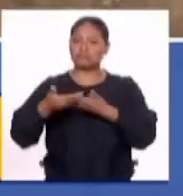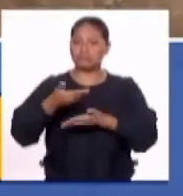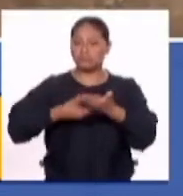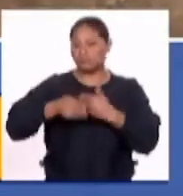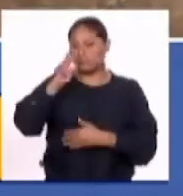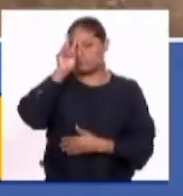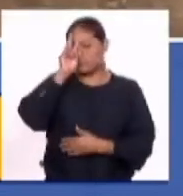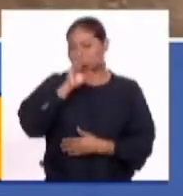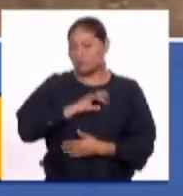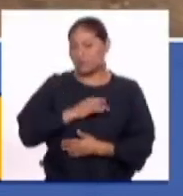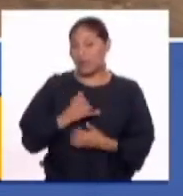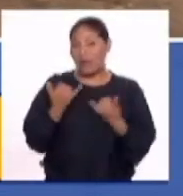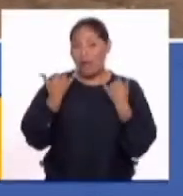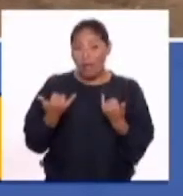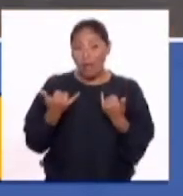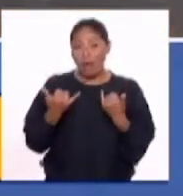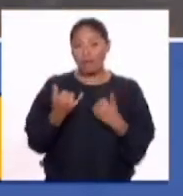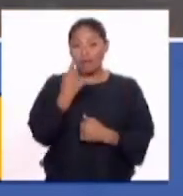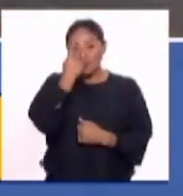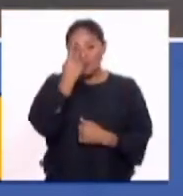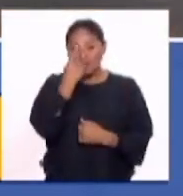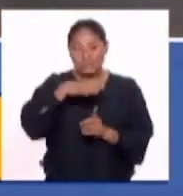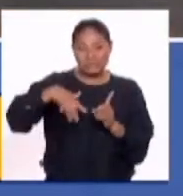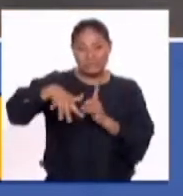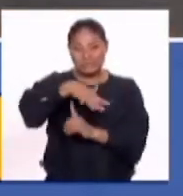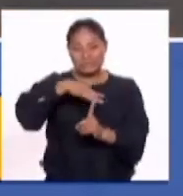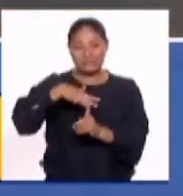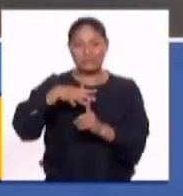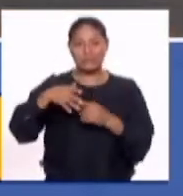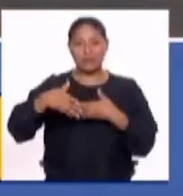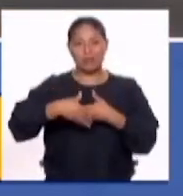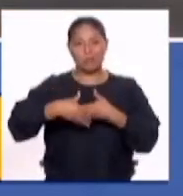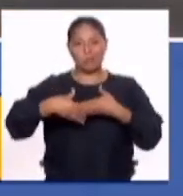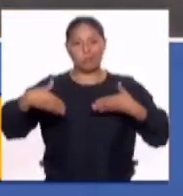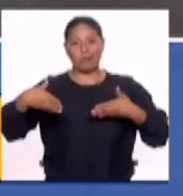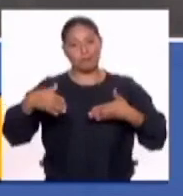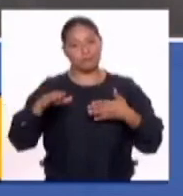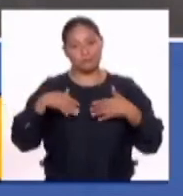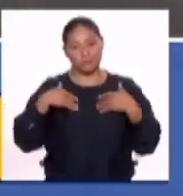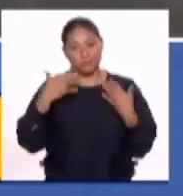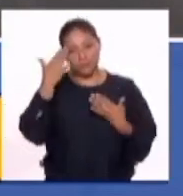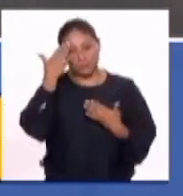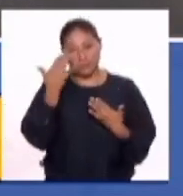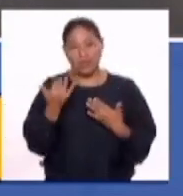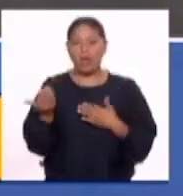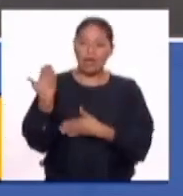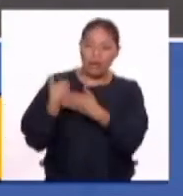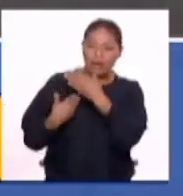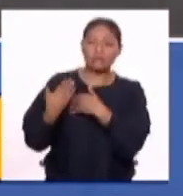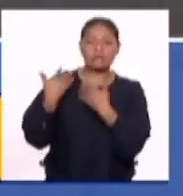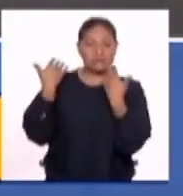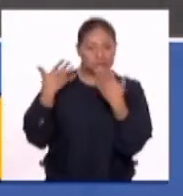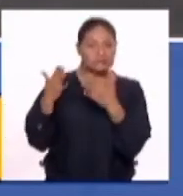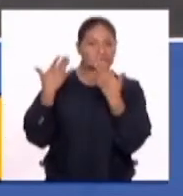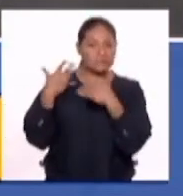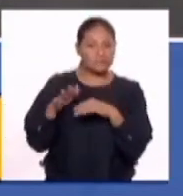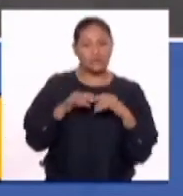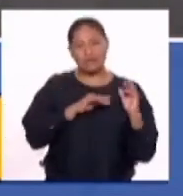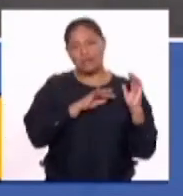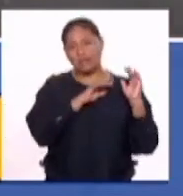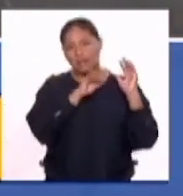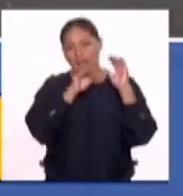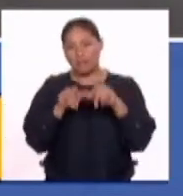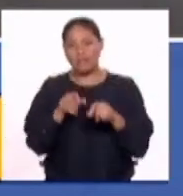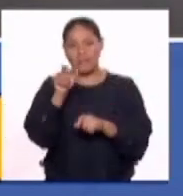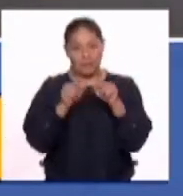y no podemos finalmente, por una situación como esta que se venía a venir, esta no es una situación reciente, resquebrajar o tensionar